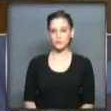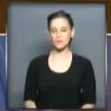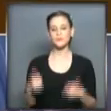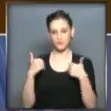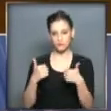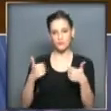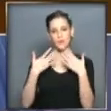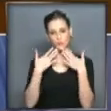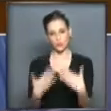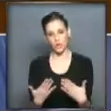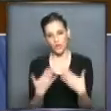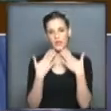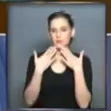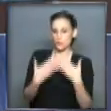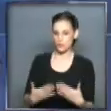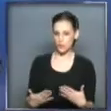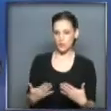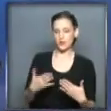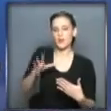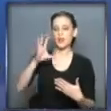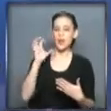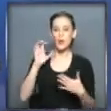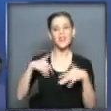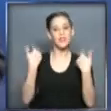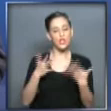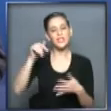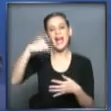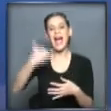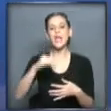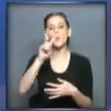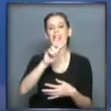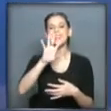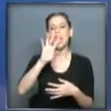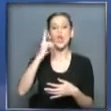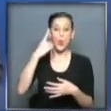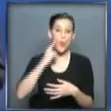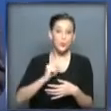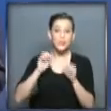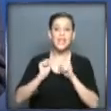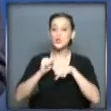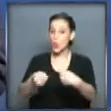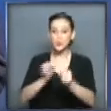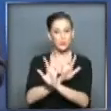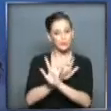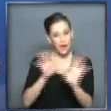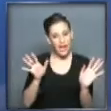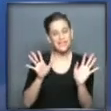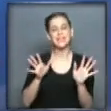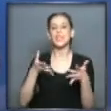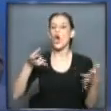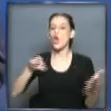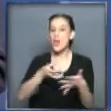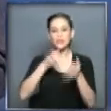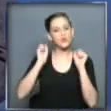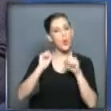Bien, muchísimas gracias, Julieta. Recordemos entonces que hay 24 horas de suspensión del servicio del Sarmiento.